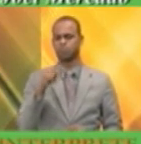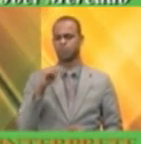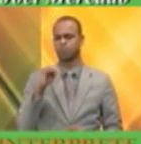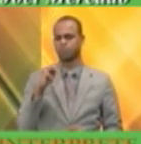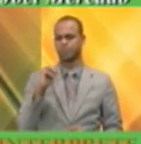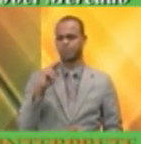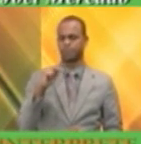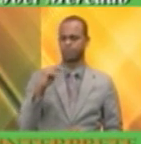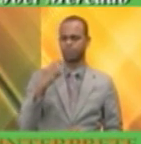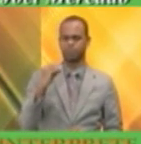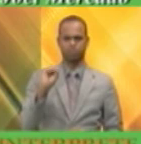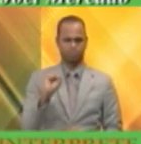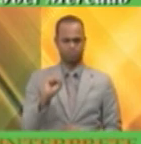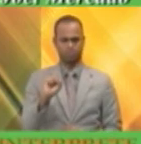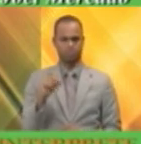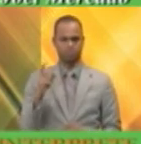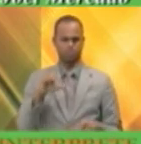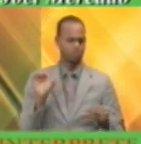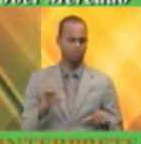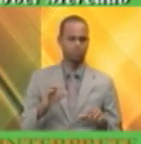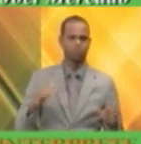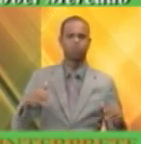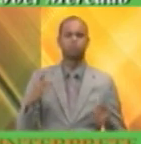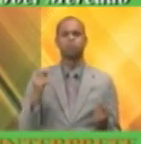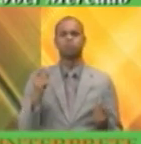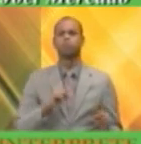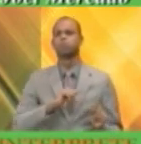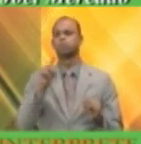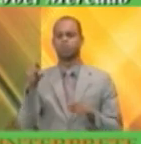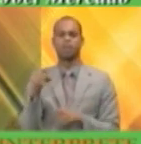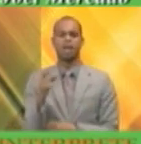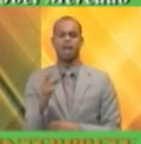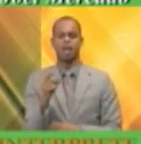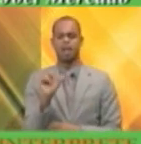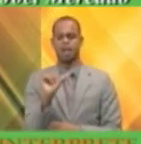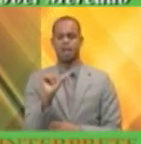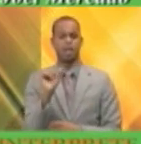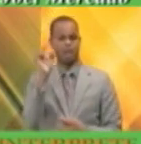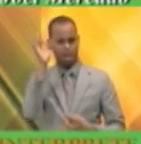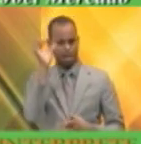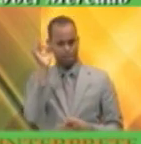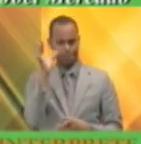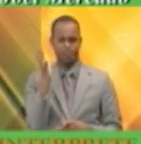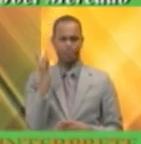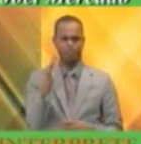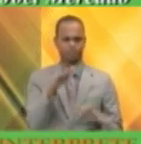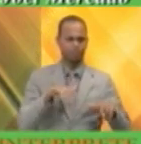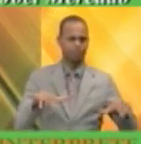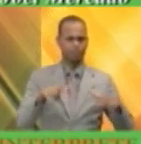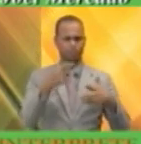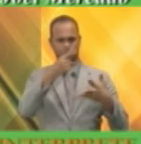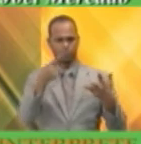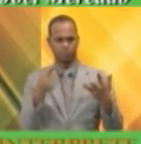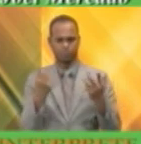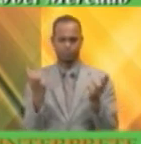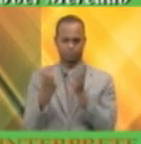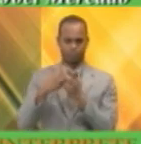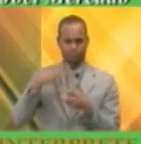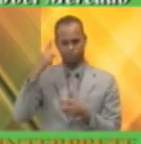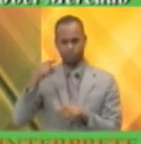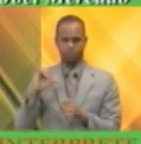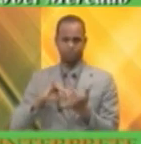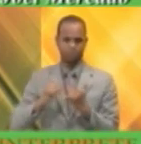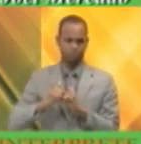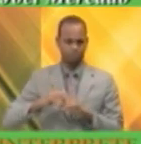los Panamericanos, y no pudieron hacerse, llevaron al Mar de Plata, Argentina, porque las instalaciones y las condiciones aquí no estaban dadas para que